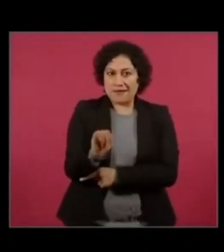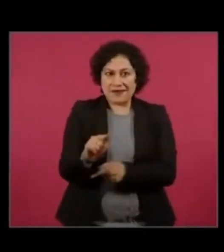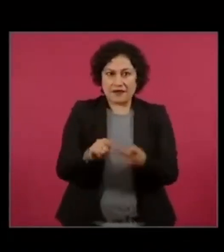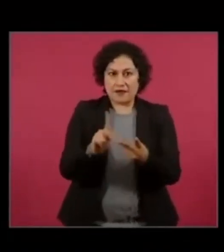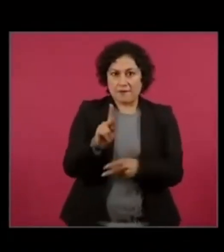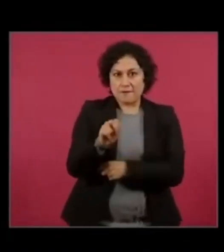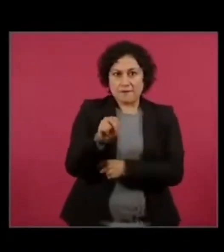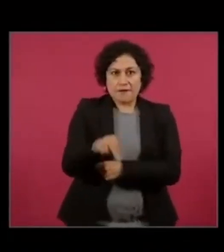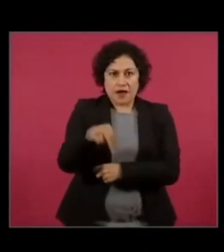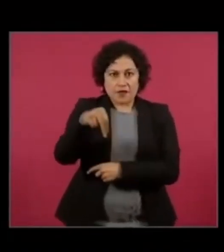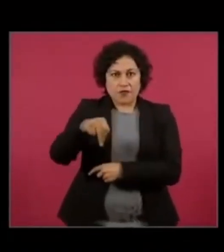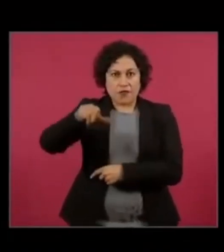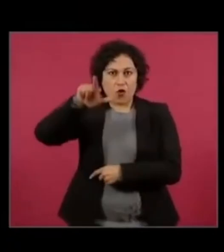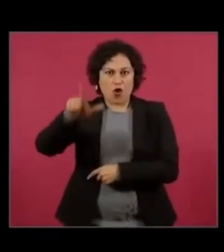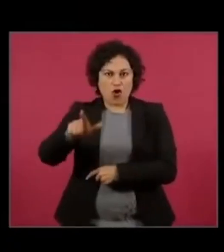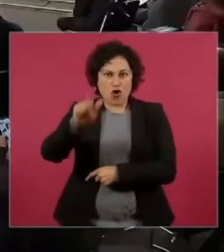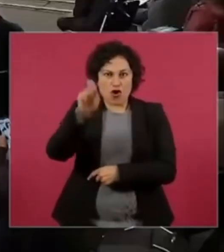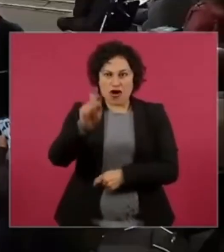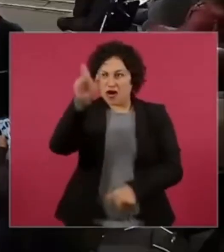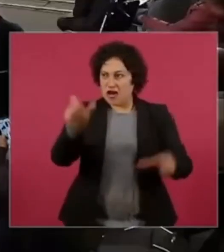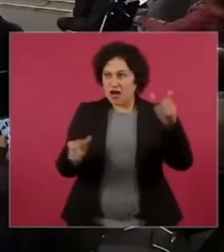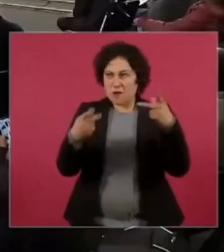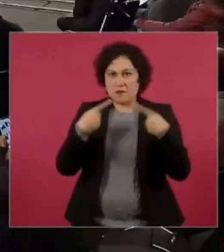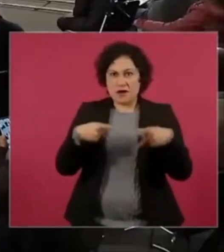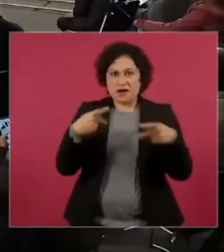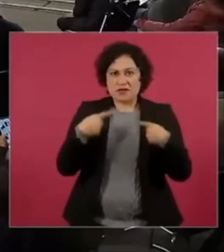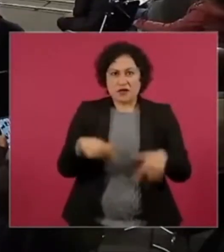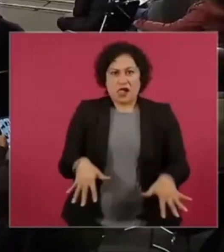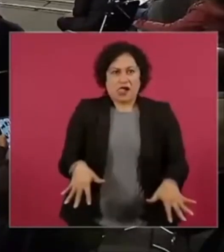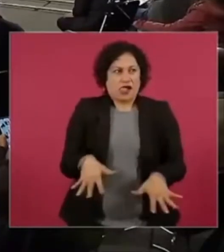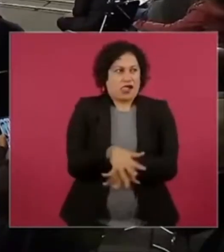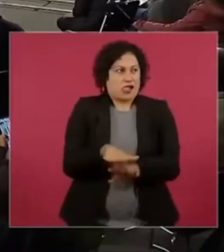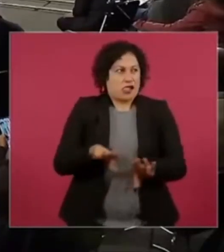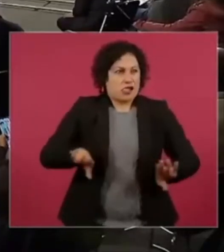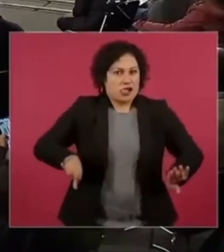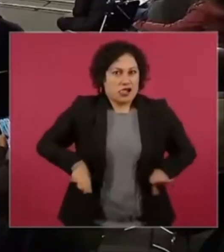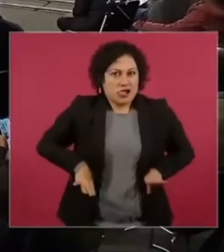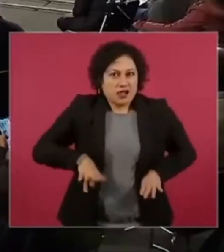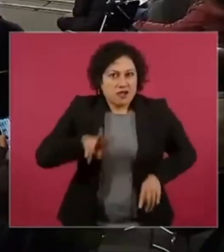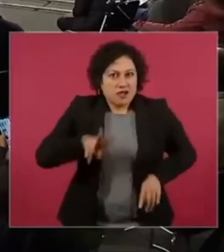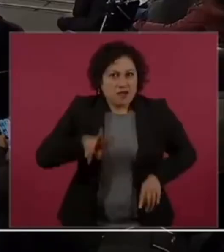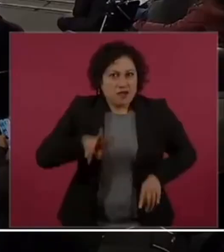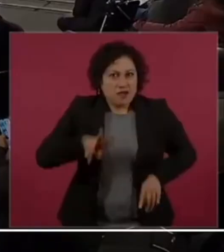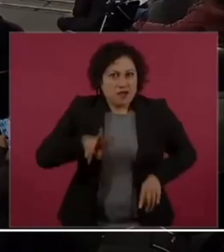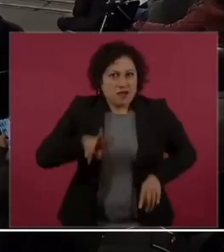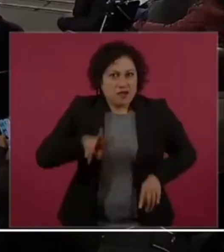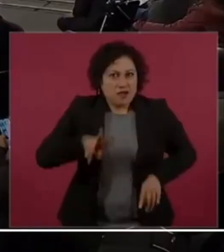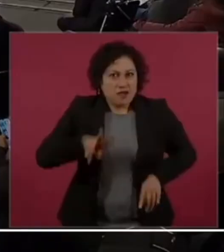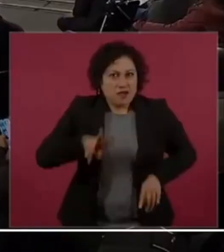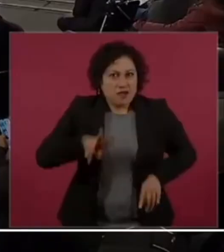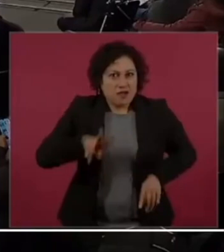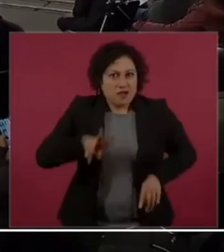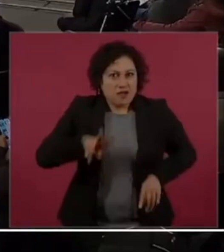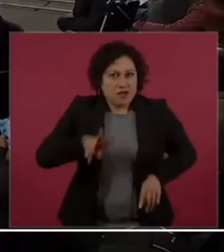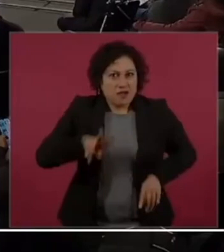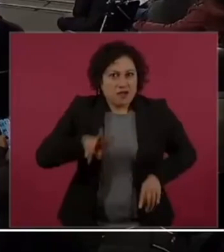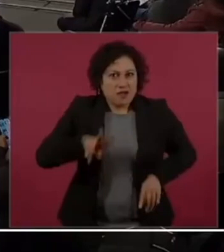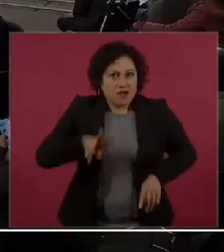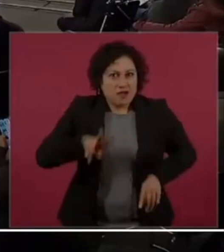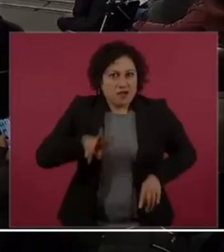letras, es lo más corriente ya, que he visto en mi vida. Ya mucho. Ya.